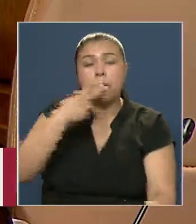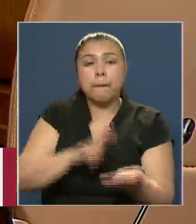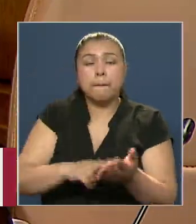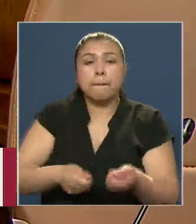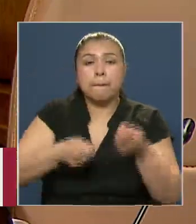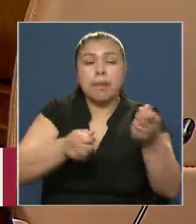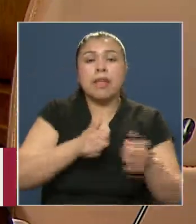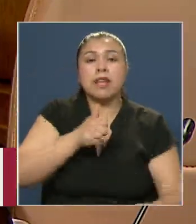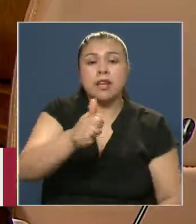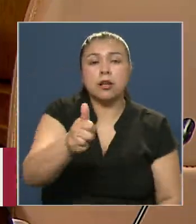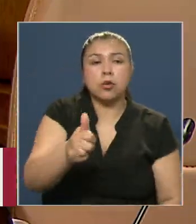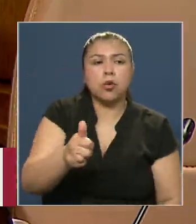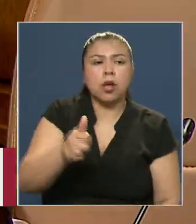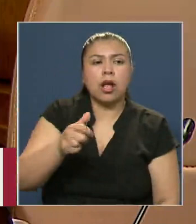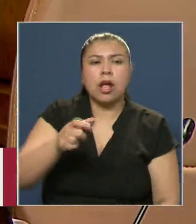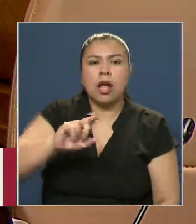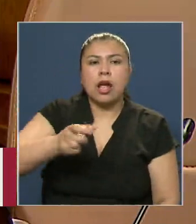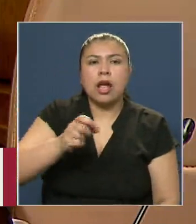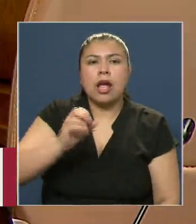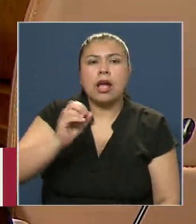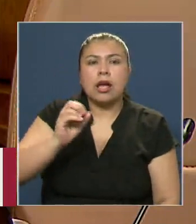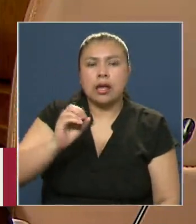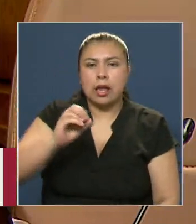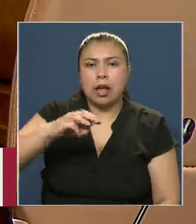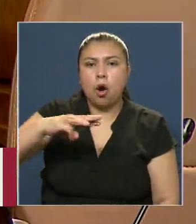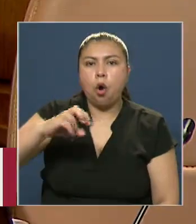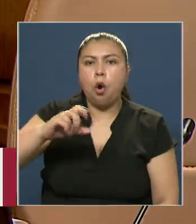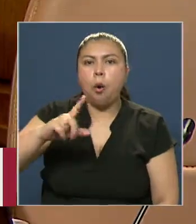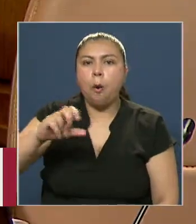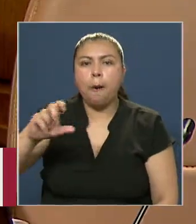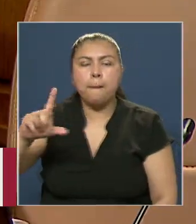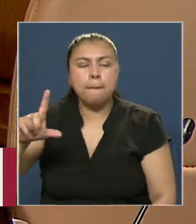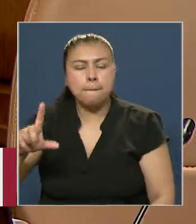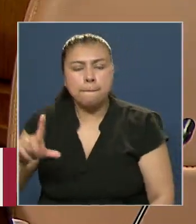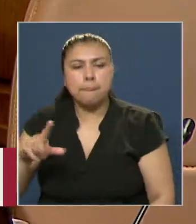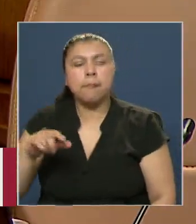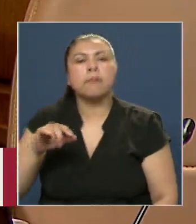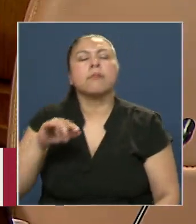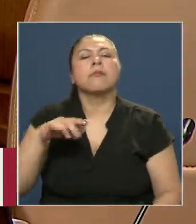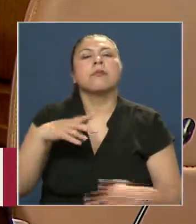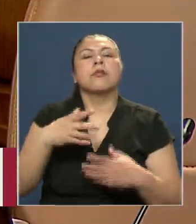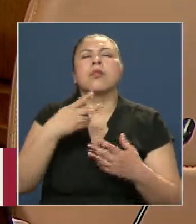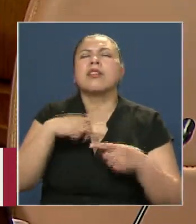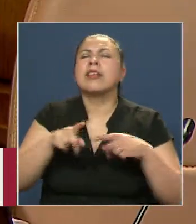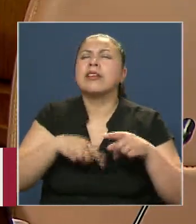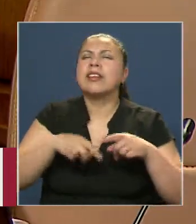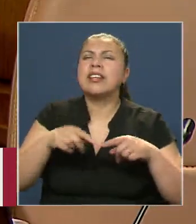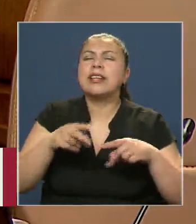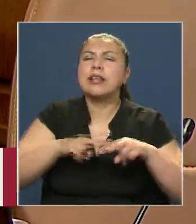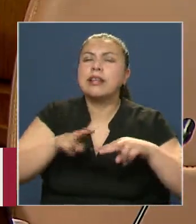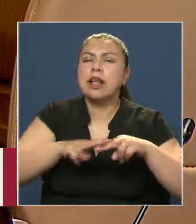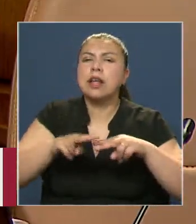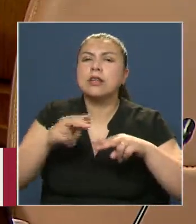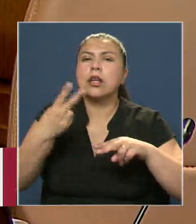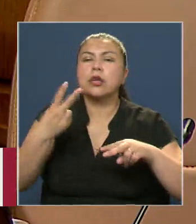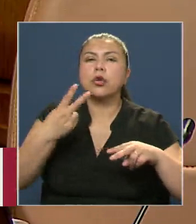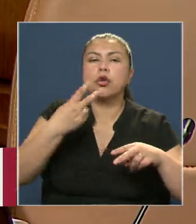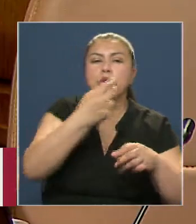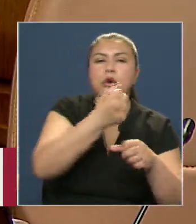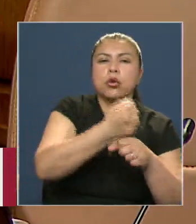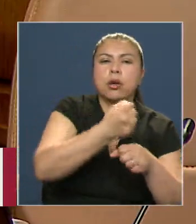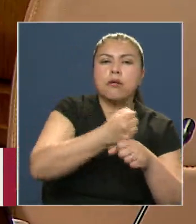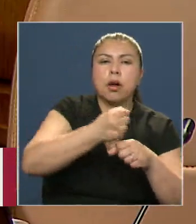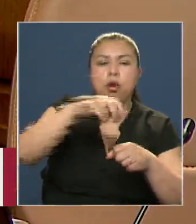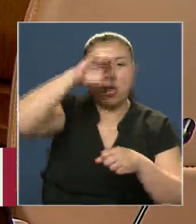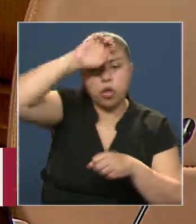al director nacional de SENAGEOMIN para que pueda informar respecto a la fiscalización que se han realizado en terreno respecto a estas dos faenas en particular.